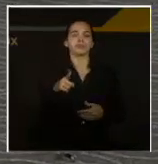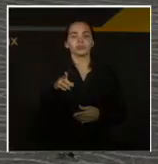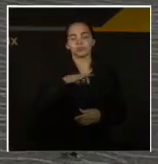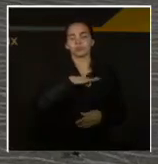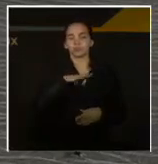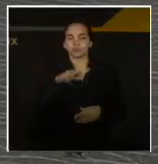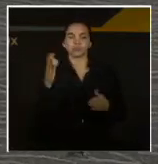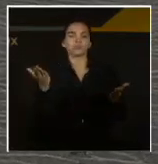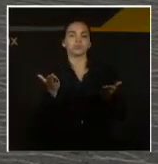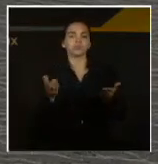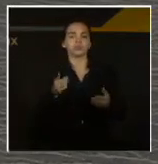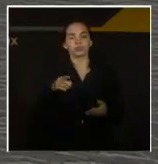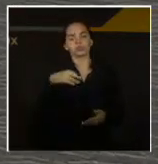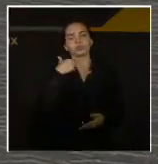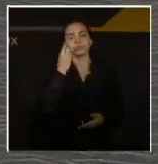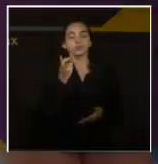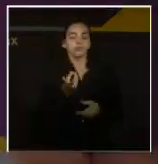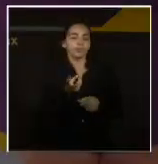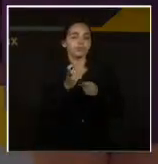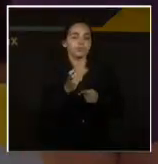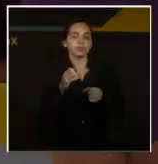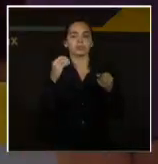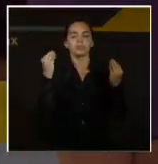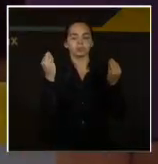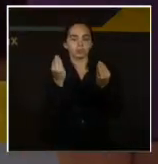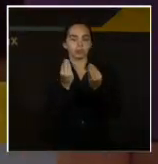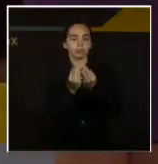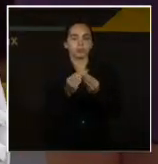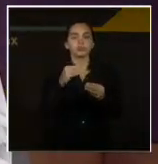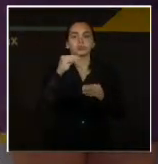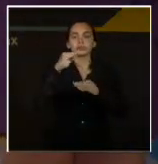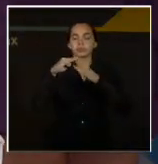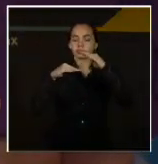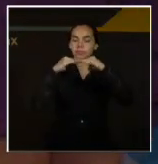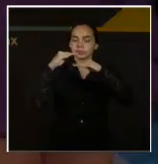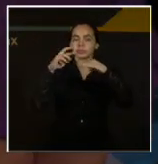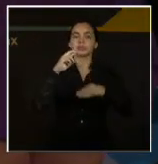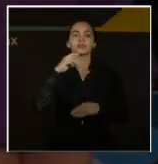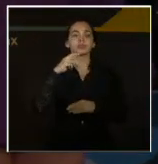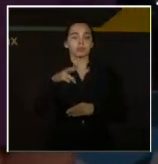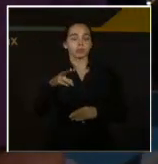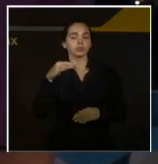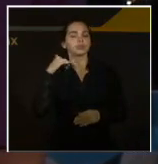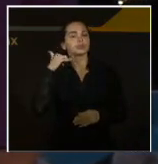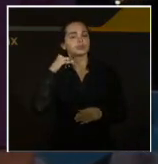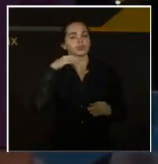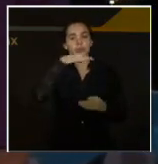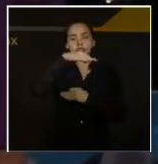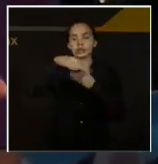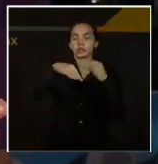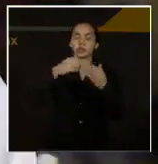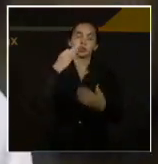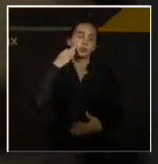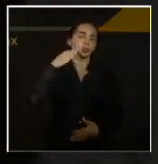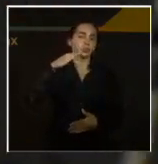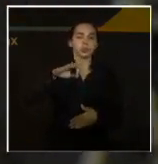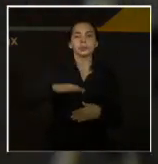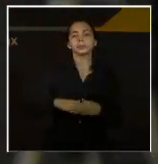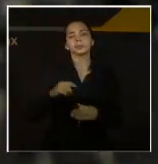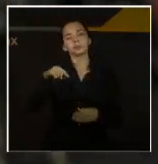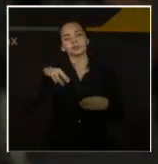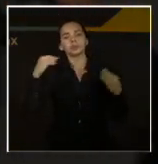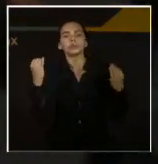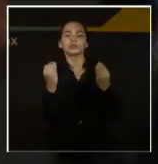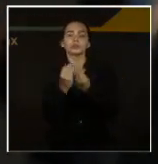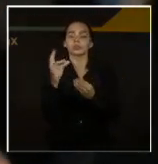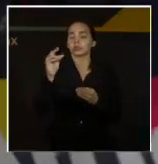podamos lograr. Yo lo que quiero invitarles es a que juntos construyamos el mejor Yucatán de todos los tiempos. Y digo juntos porque esta no puede